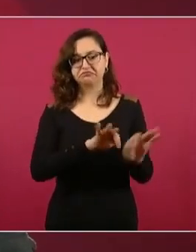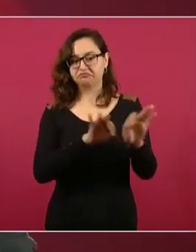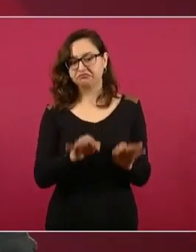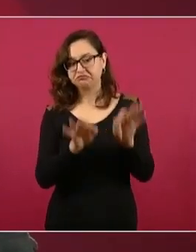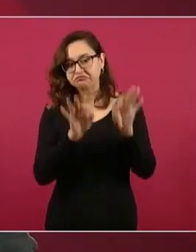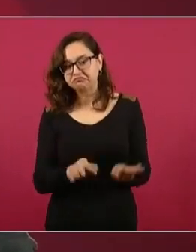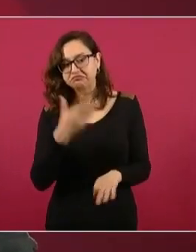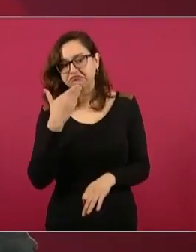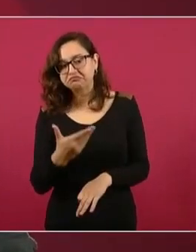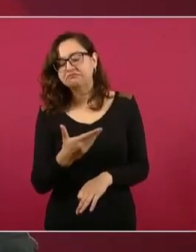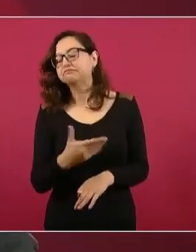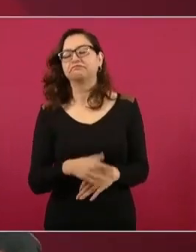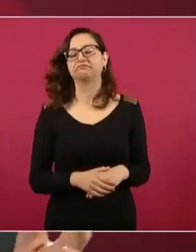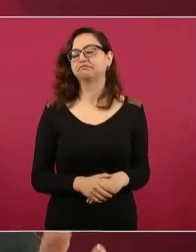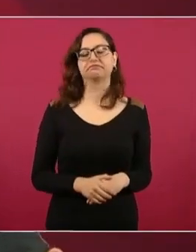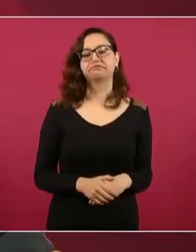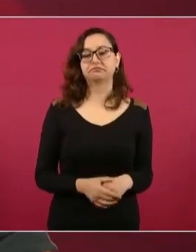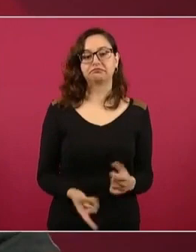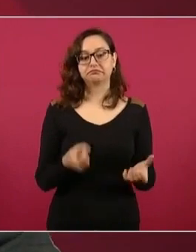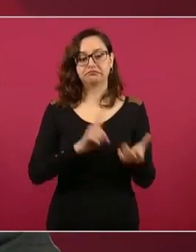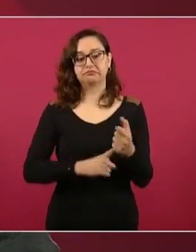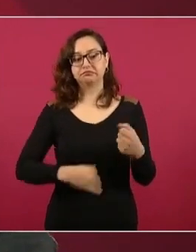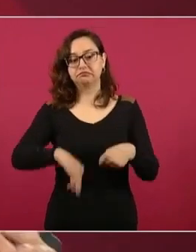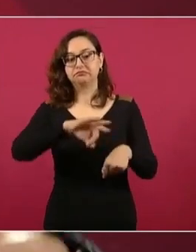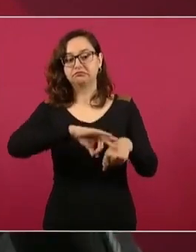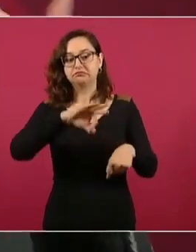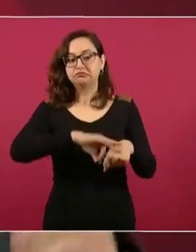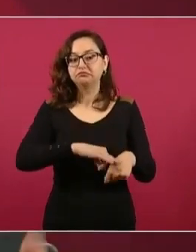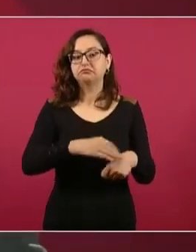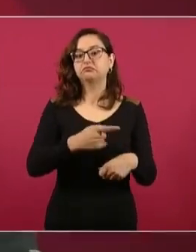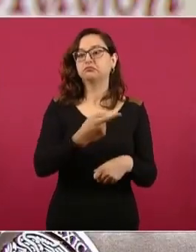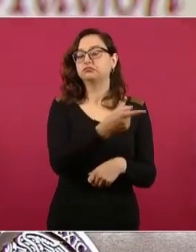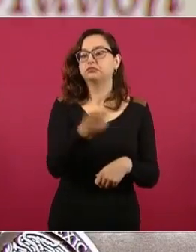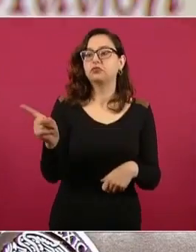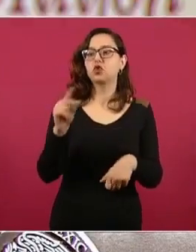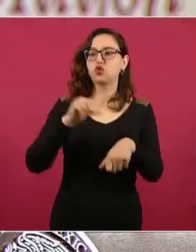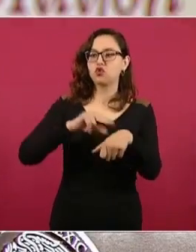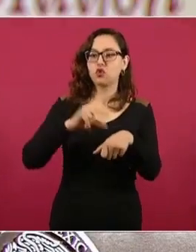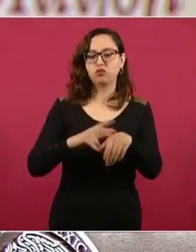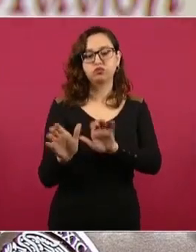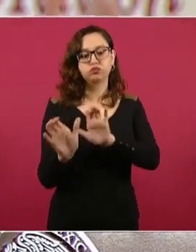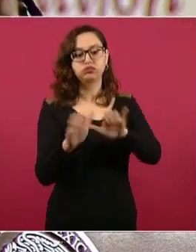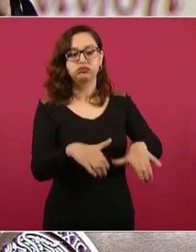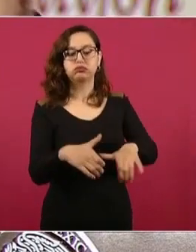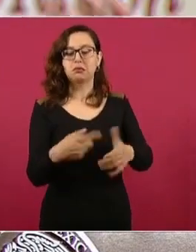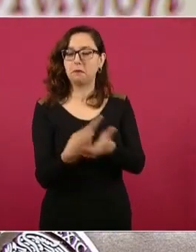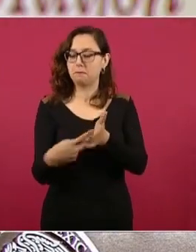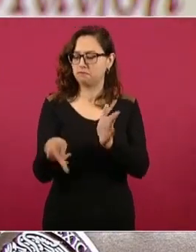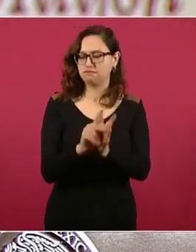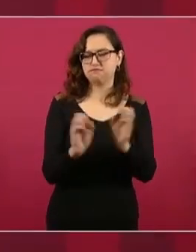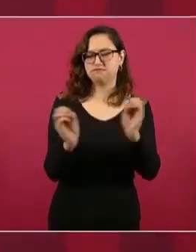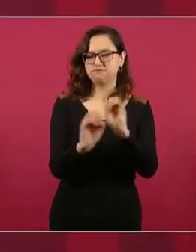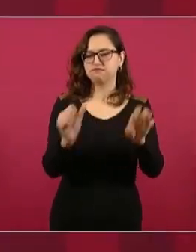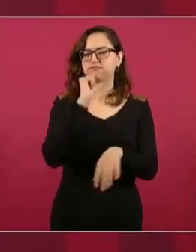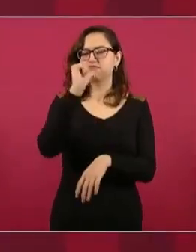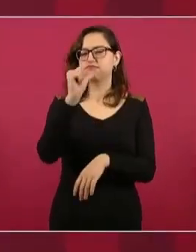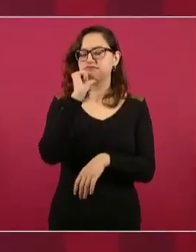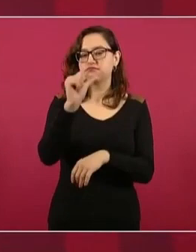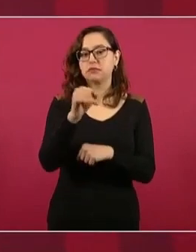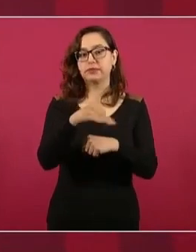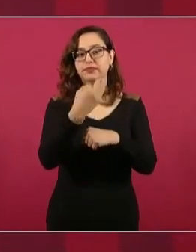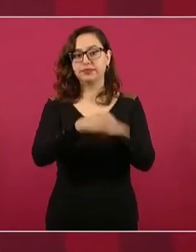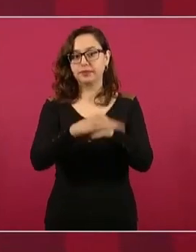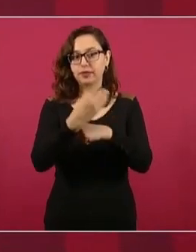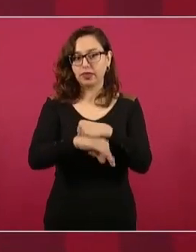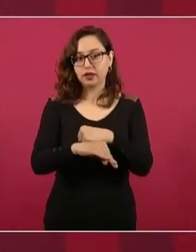consultorios adyacentes a farmacia por estas corporaciones. Son contrataciones eventuales. El otro día un reportero aquí cuestionaba el